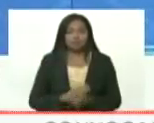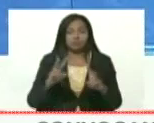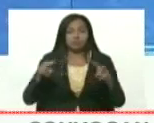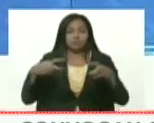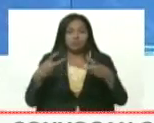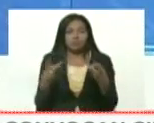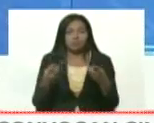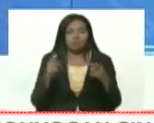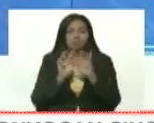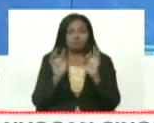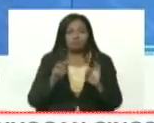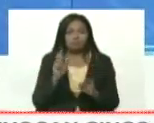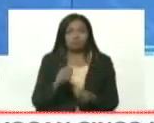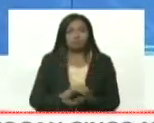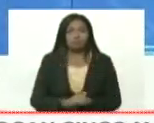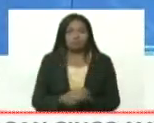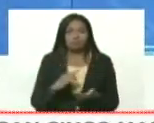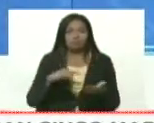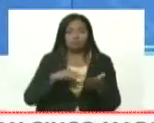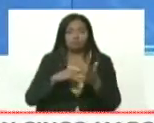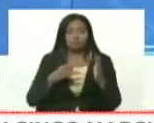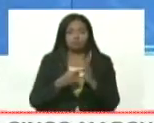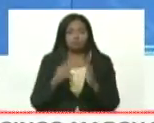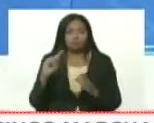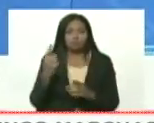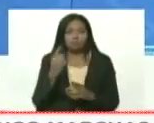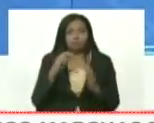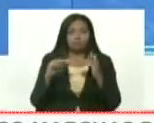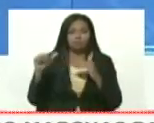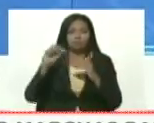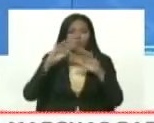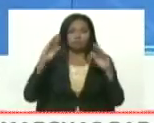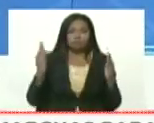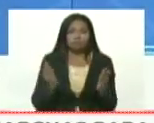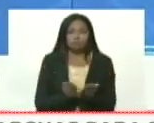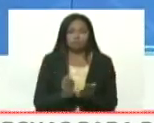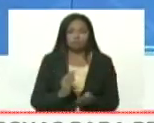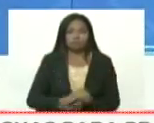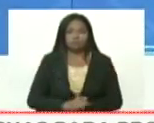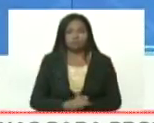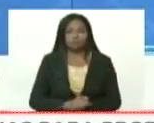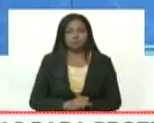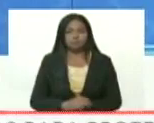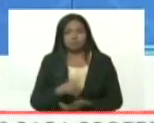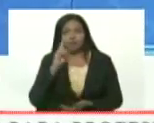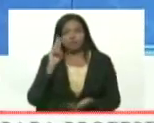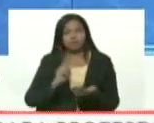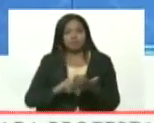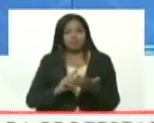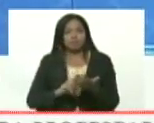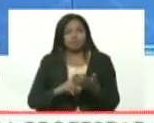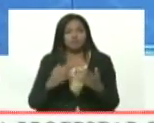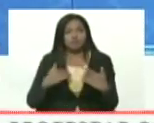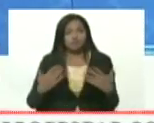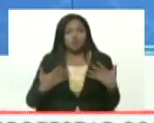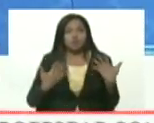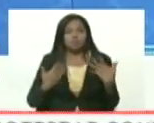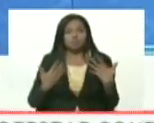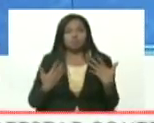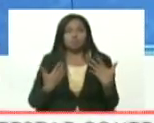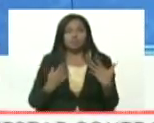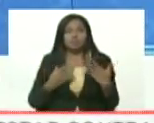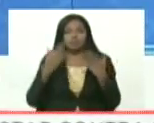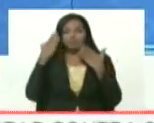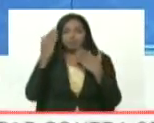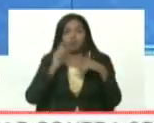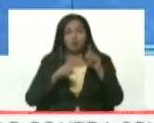innovadores y tecnológica de primer nivel del mundo. De verdad, me alegra mucho. Quiero saludar a algunos